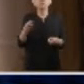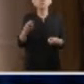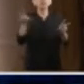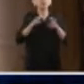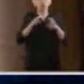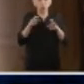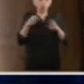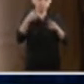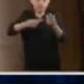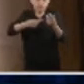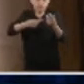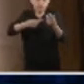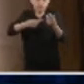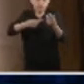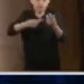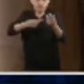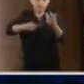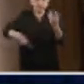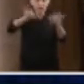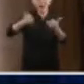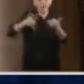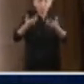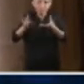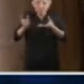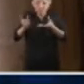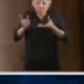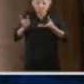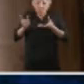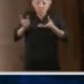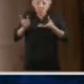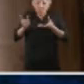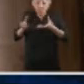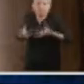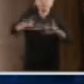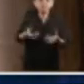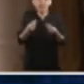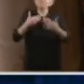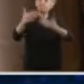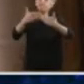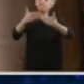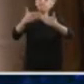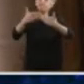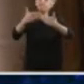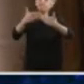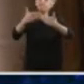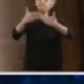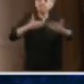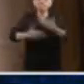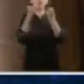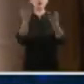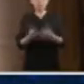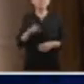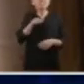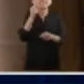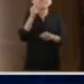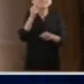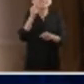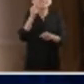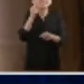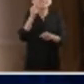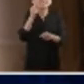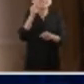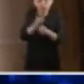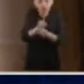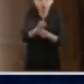desde el punto de vista académico, económico, tiene calle, conoce las provincias, era secretaria de provincia, con lo